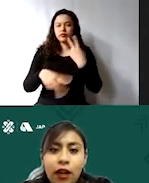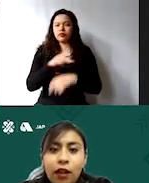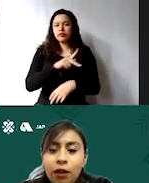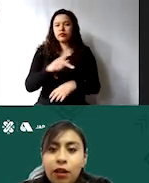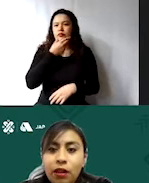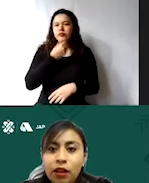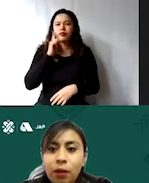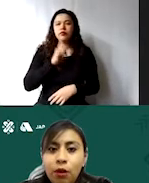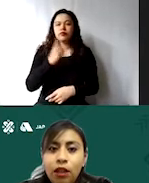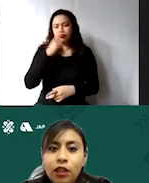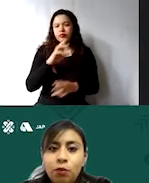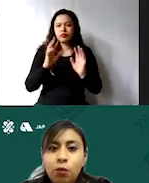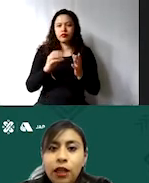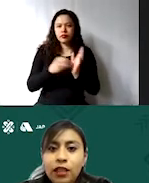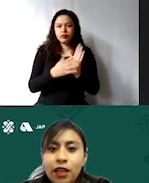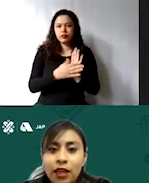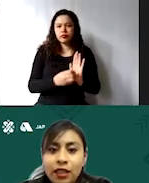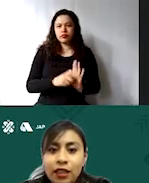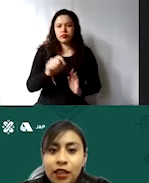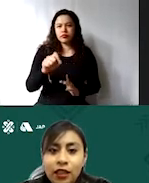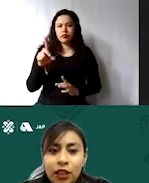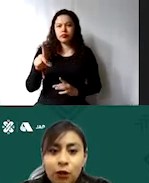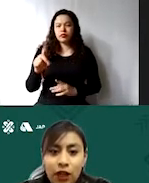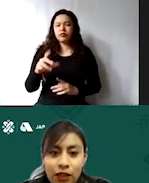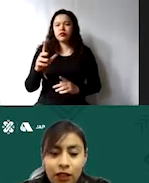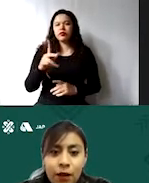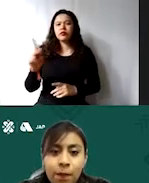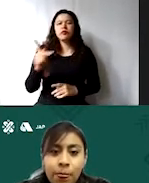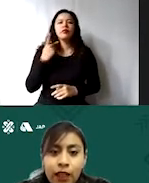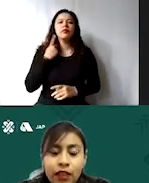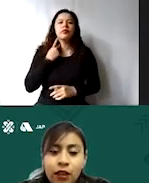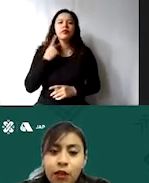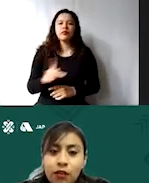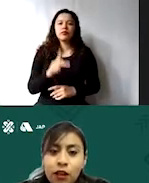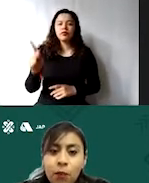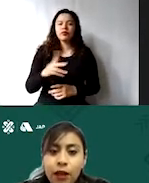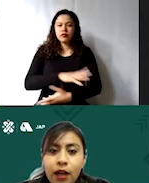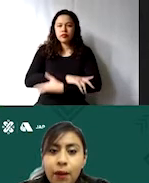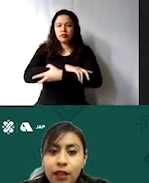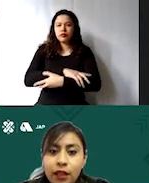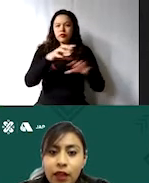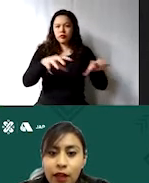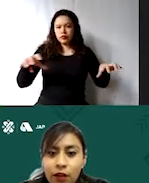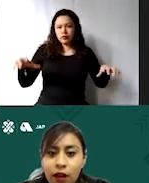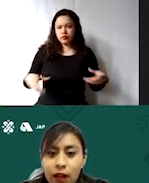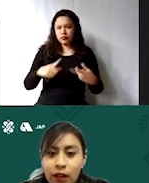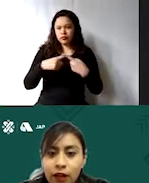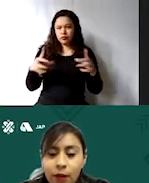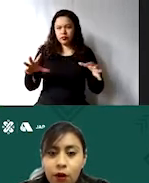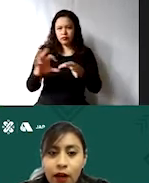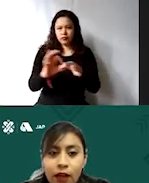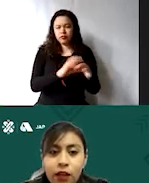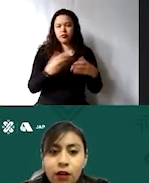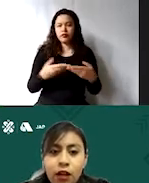sesión Agenda 2030, Políticas Públicas y Alianzas Intersectoriales. En esta actividad nos acompaña la maestra Carol